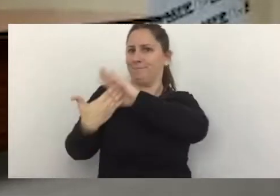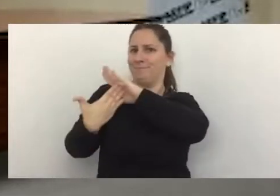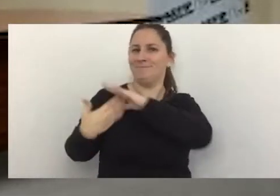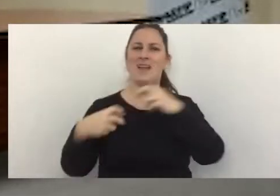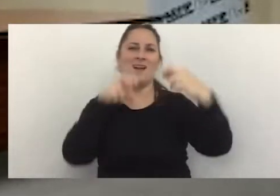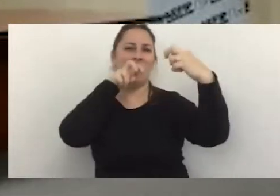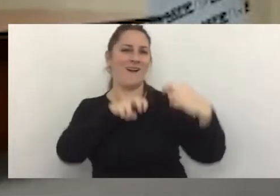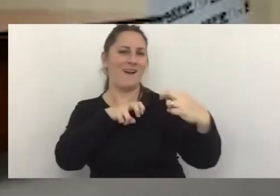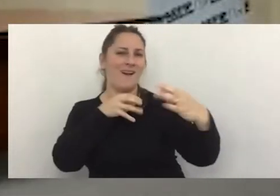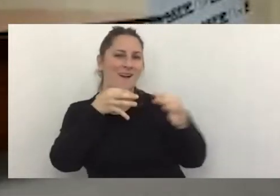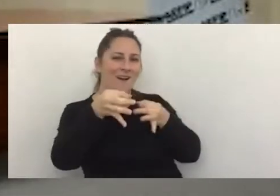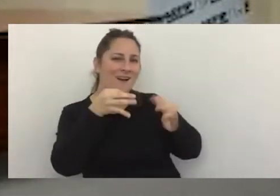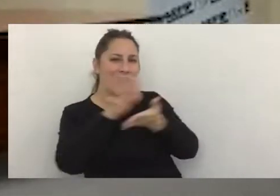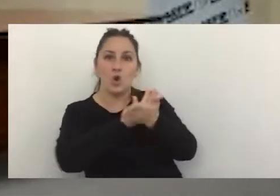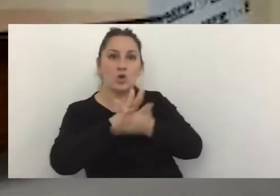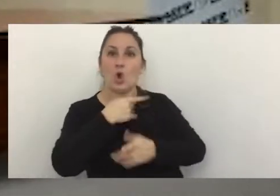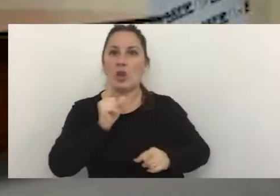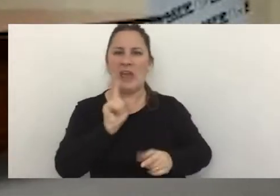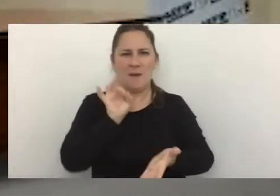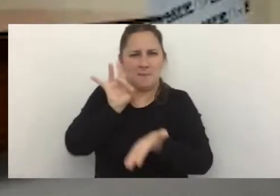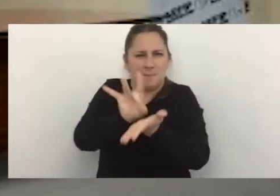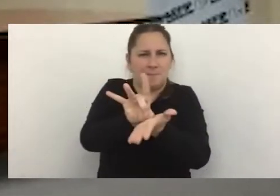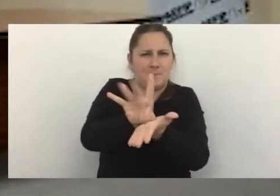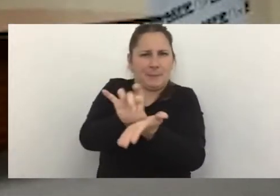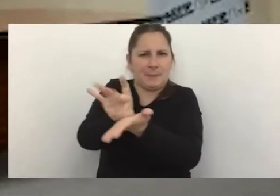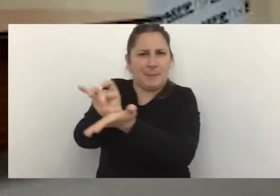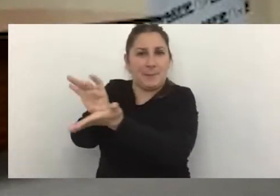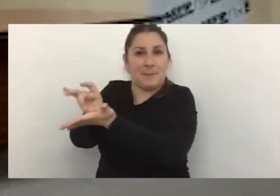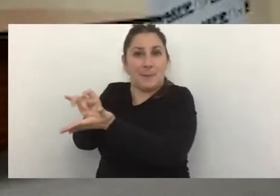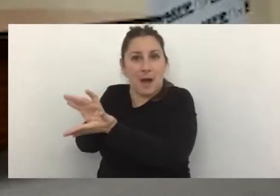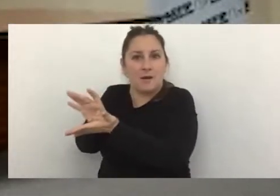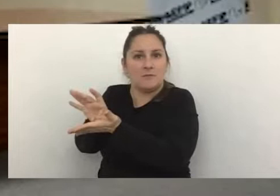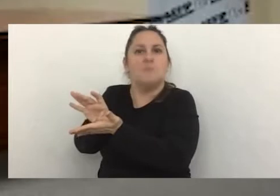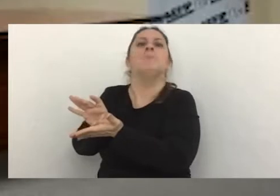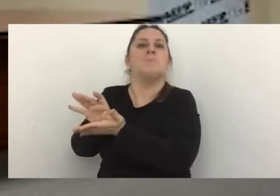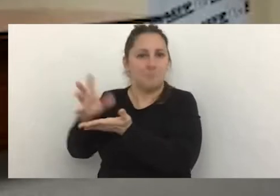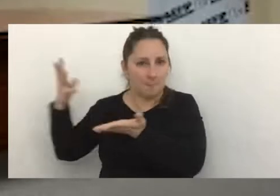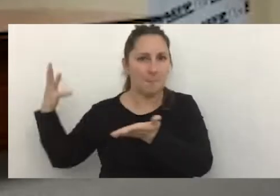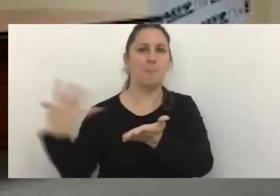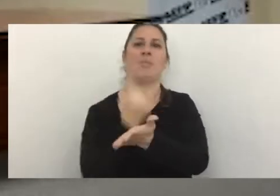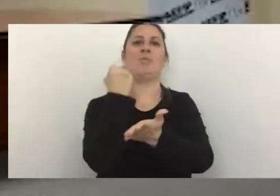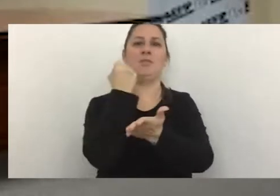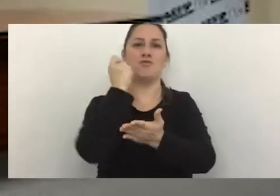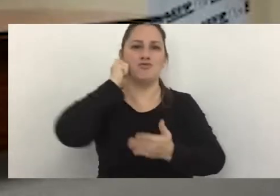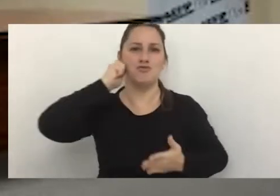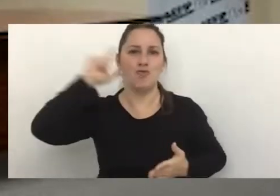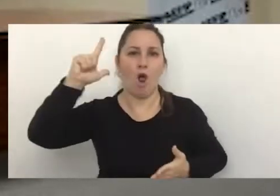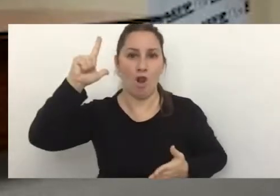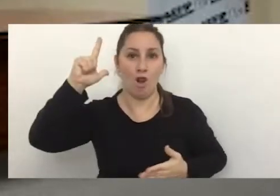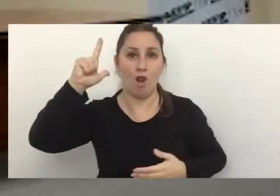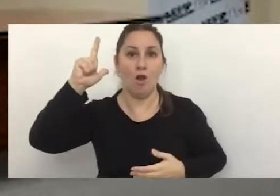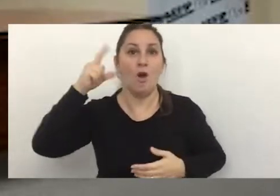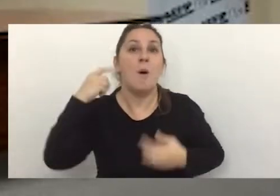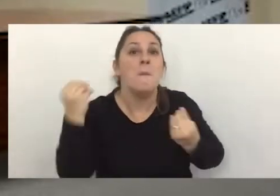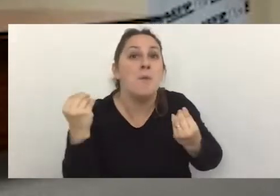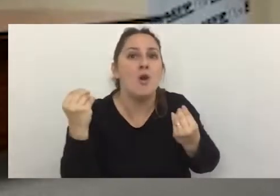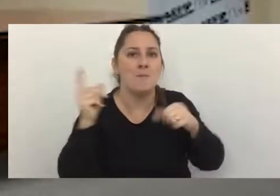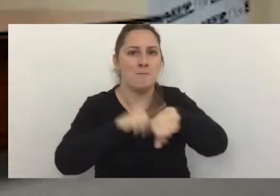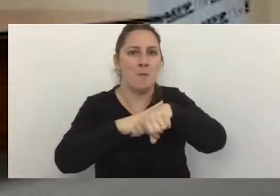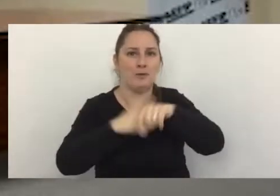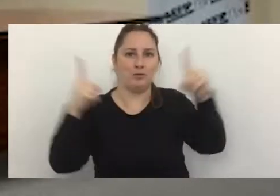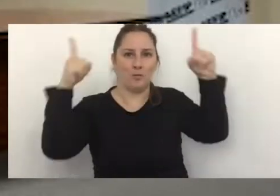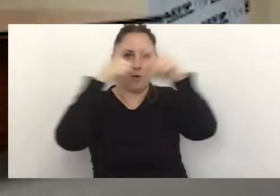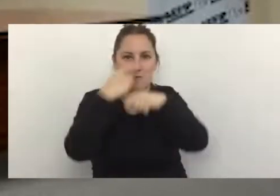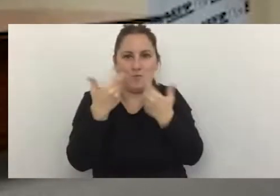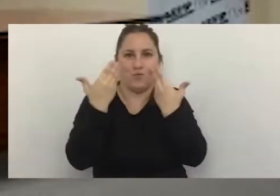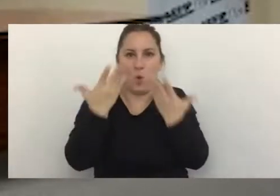negociar, los despiden a todos y logran esa conquista. Y esa conquista la logran precisamente en virtud del conflicto. Lo que no